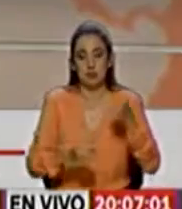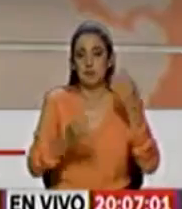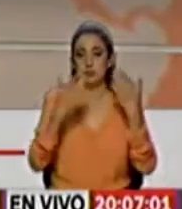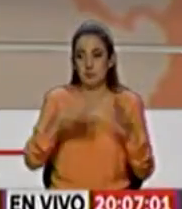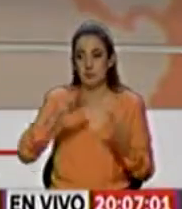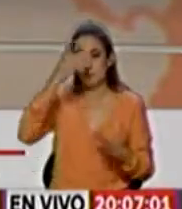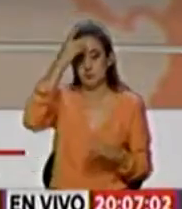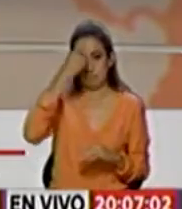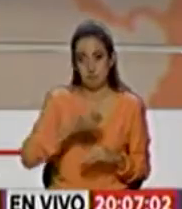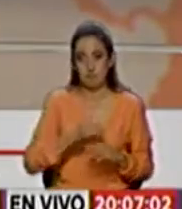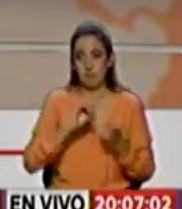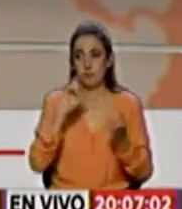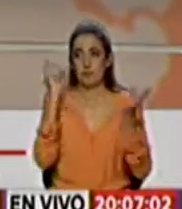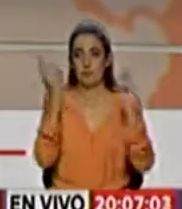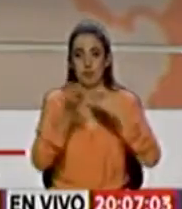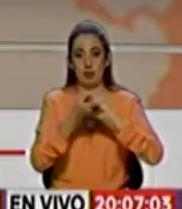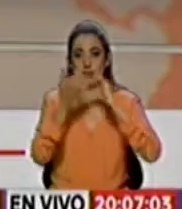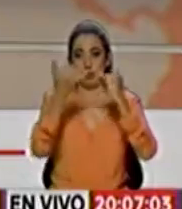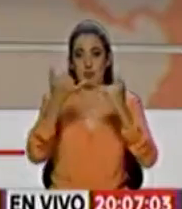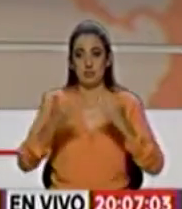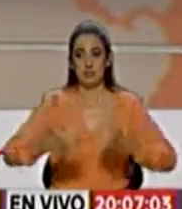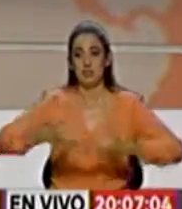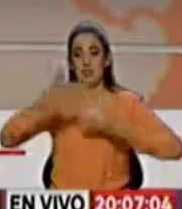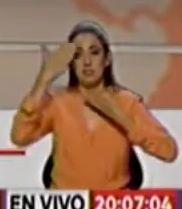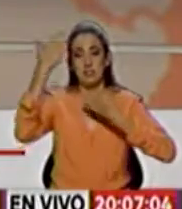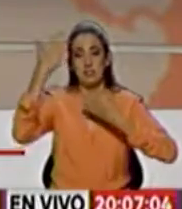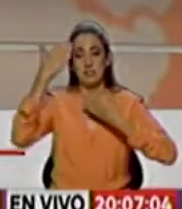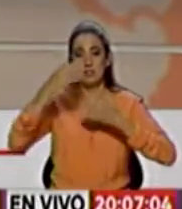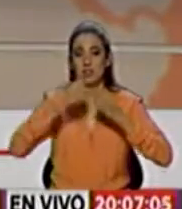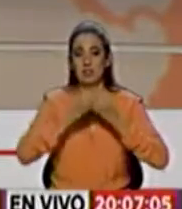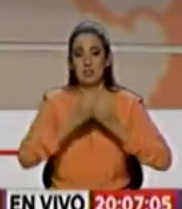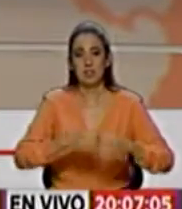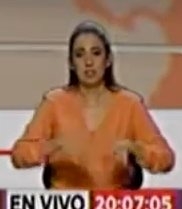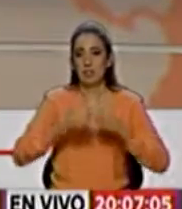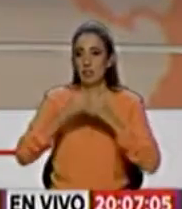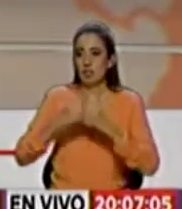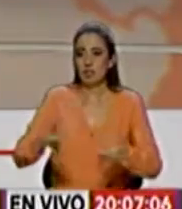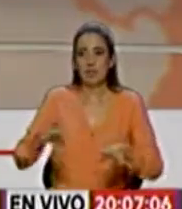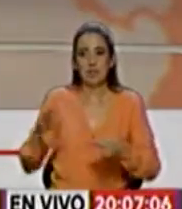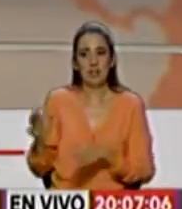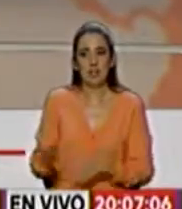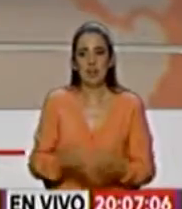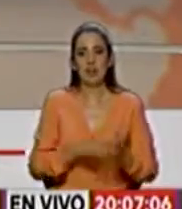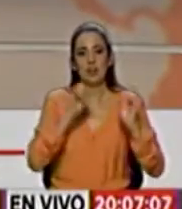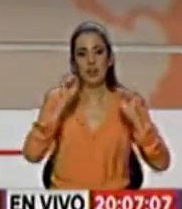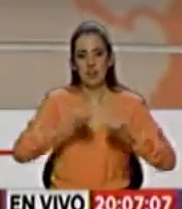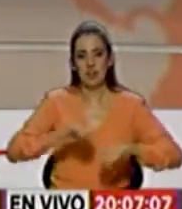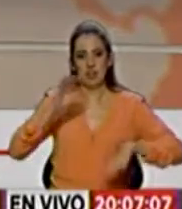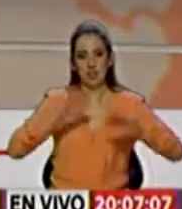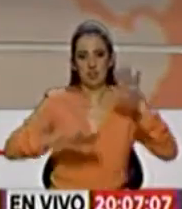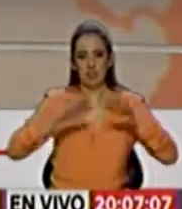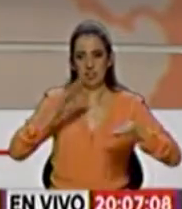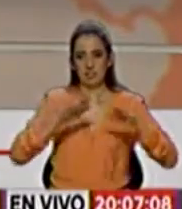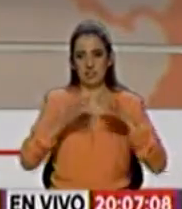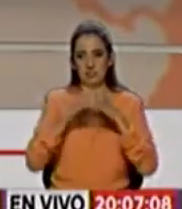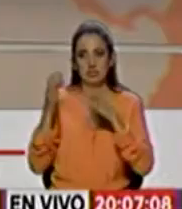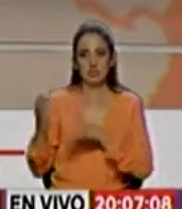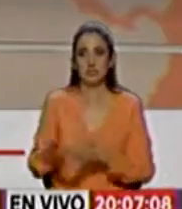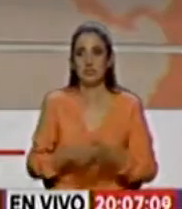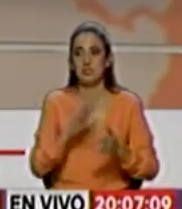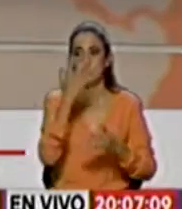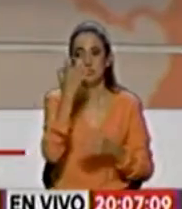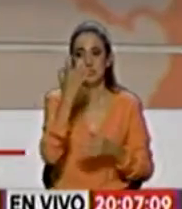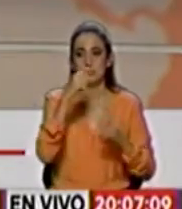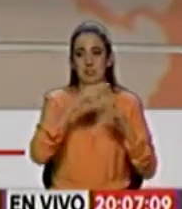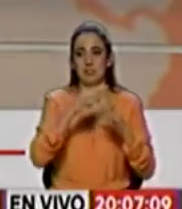La modificatoria en esa política de cobro perjudicaba a las personas usuarias. Podían existir alrededor de 15, 16 o hasta